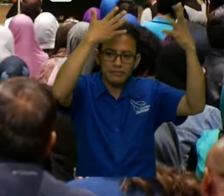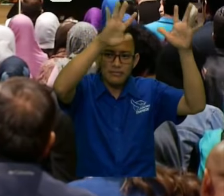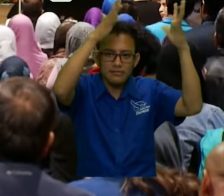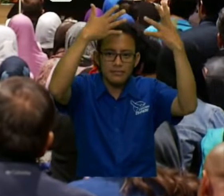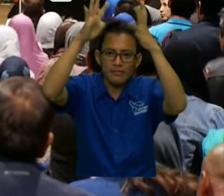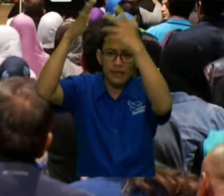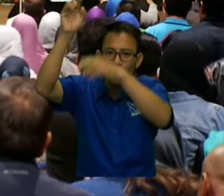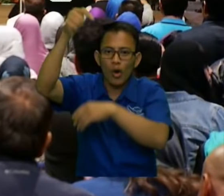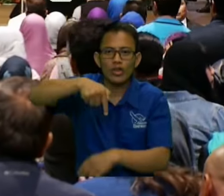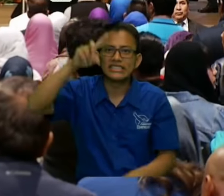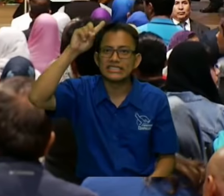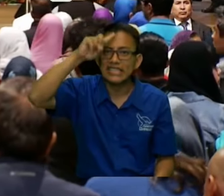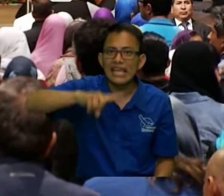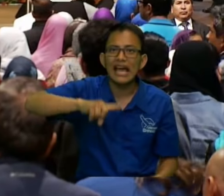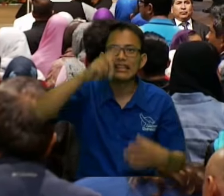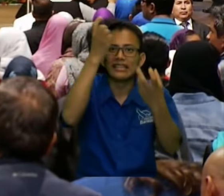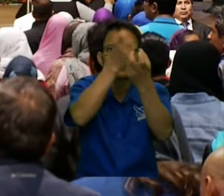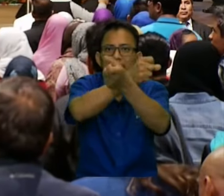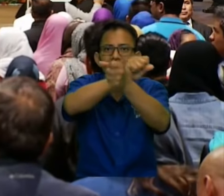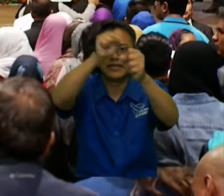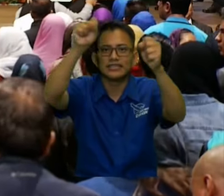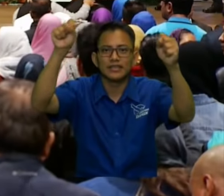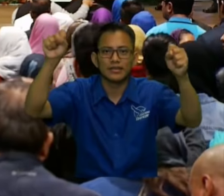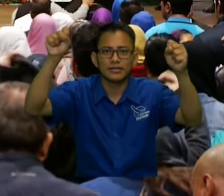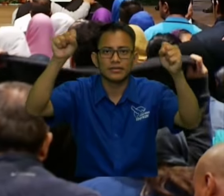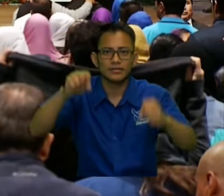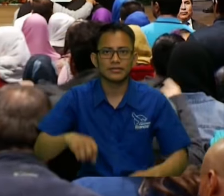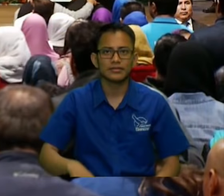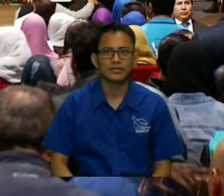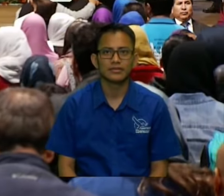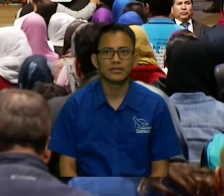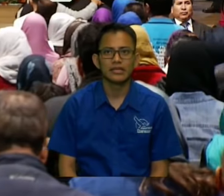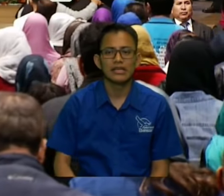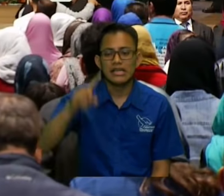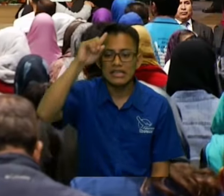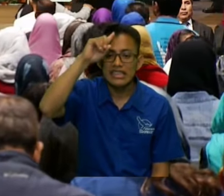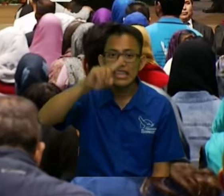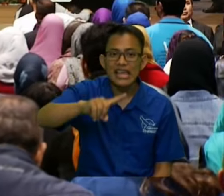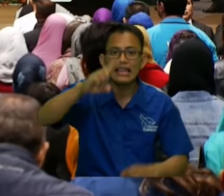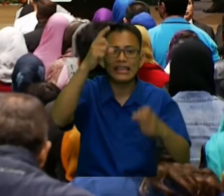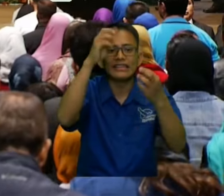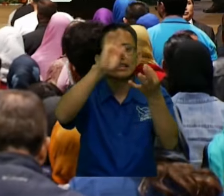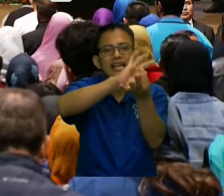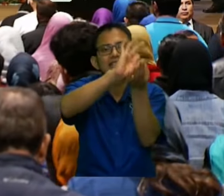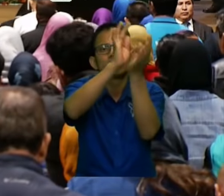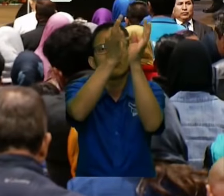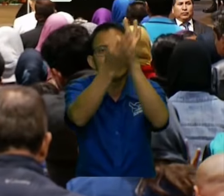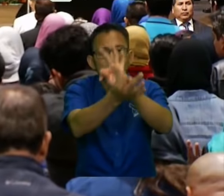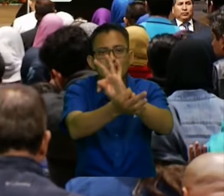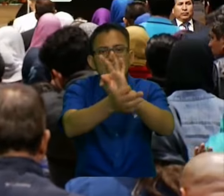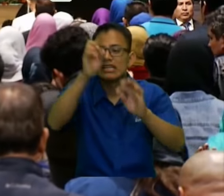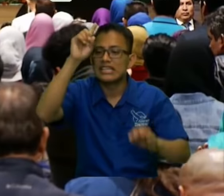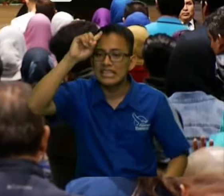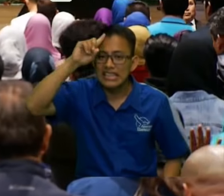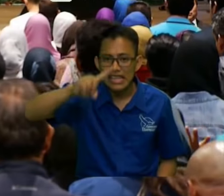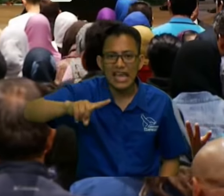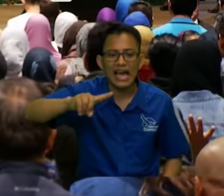salvación. Hoy es día de salvación. Es un día de transformación. Es un